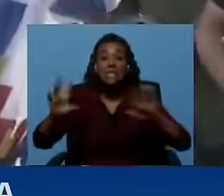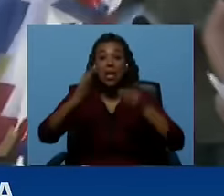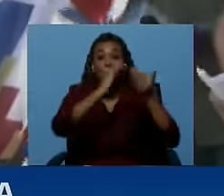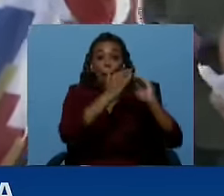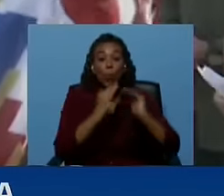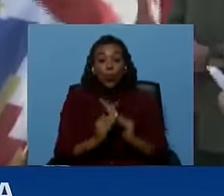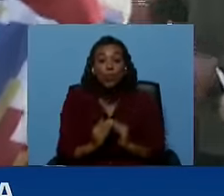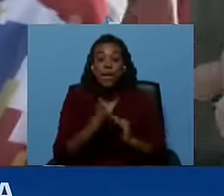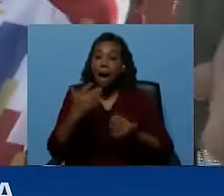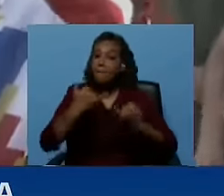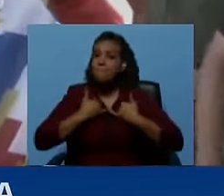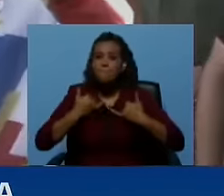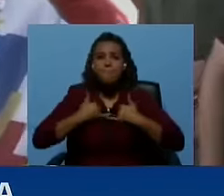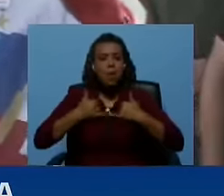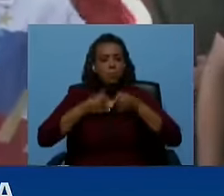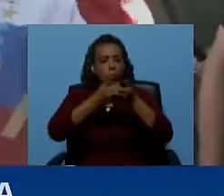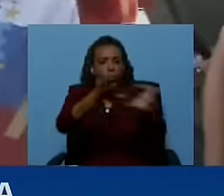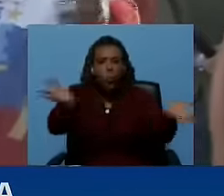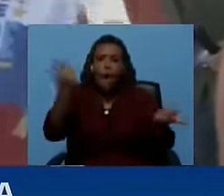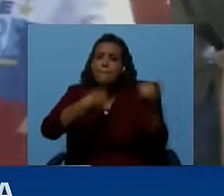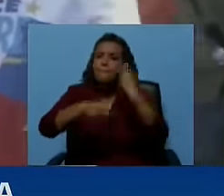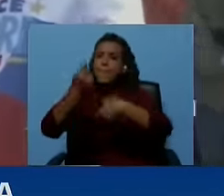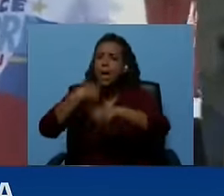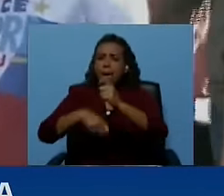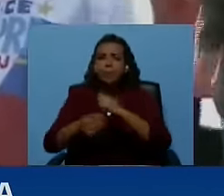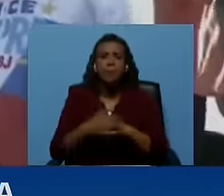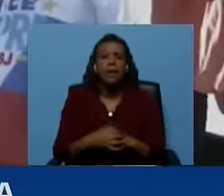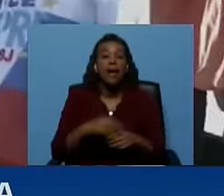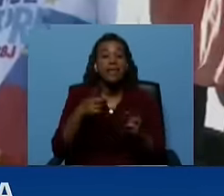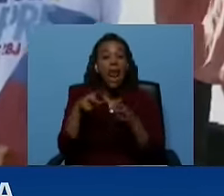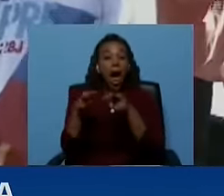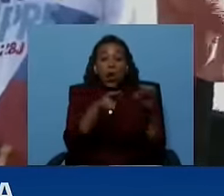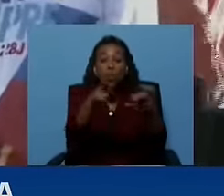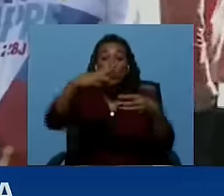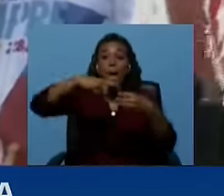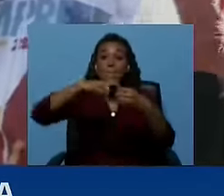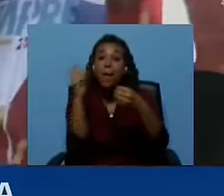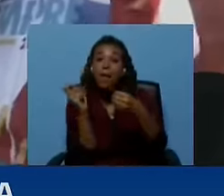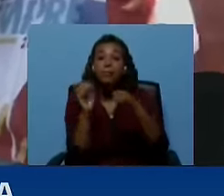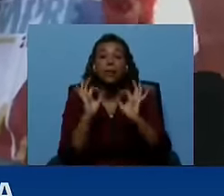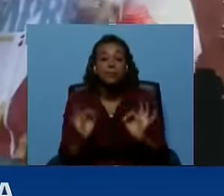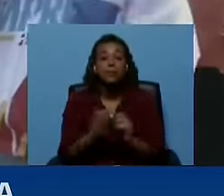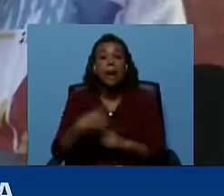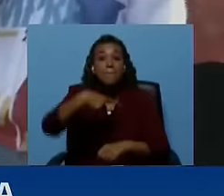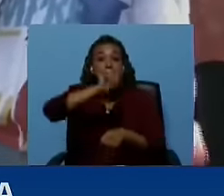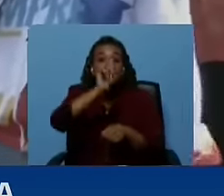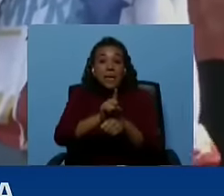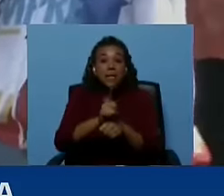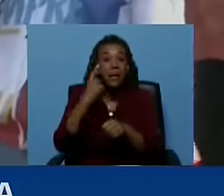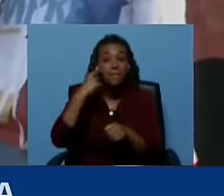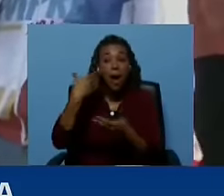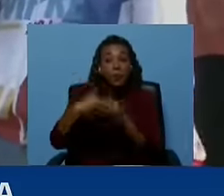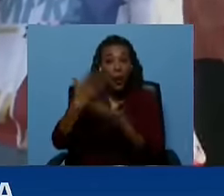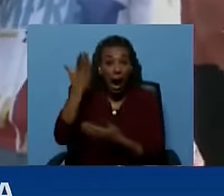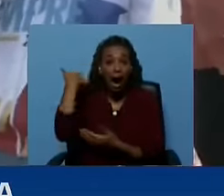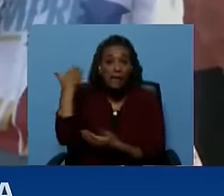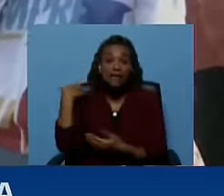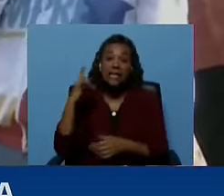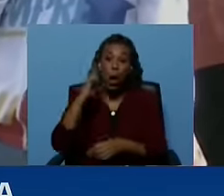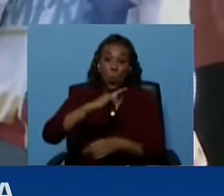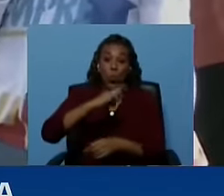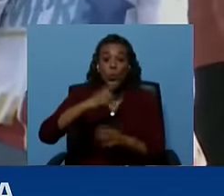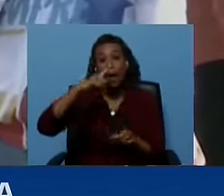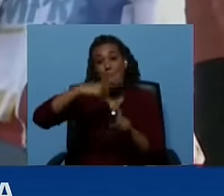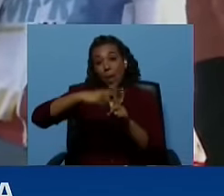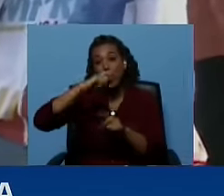tenemos y traen su producción a cielo abierto la ruta de la mandarina la ruta de la mandarina princip pendiente lo que hablamos ayer en el programa